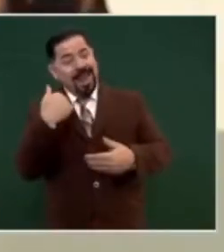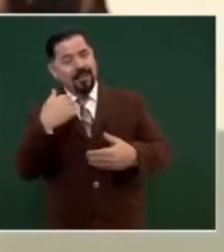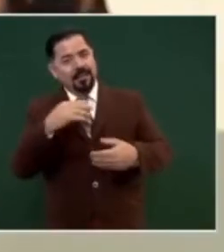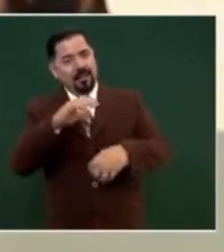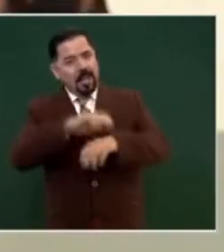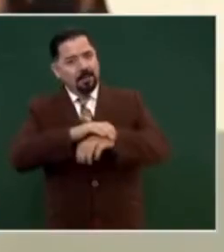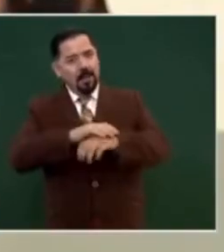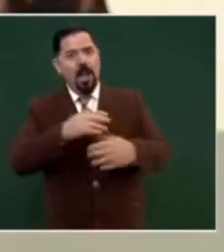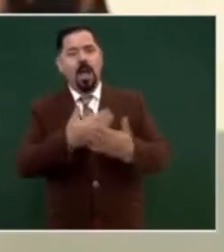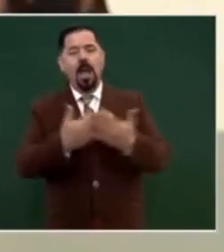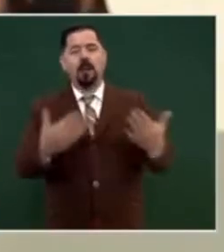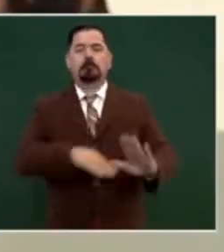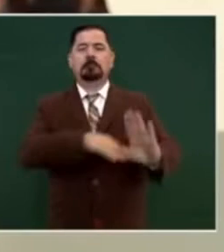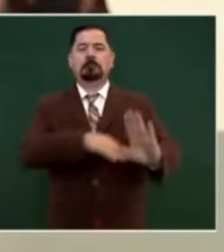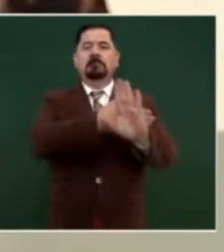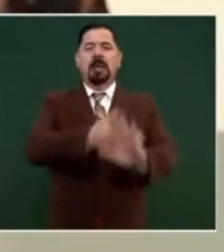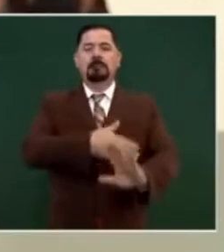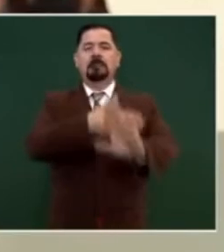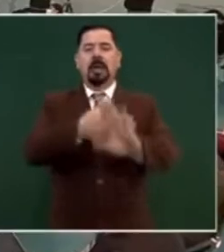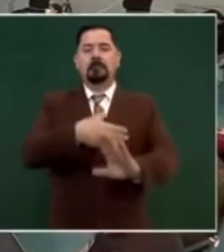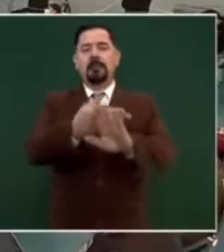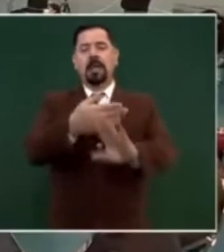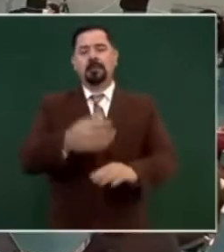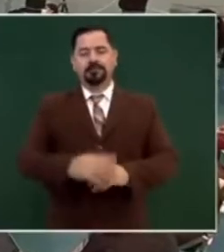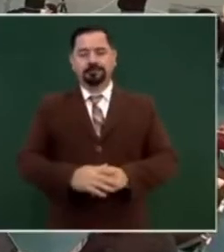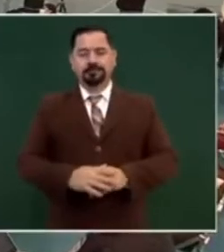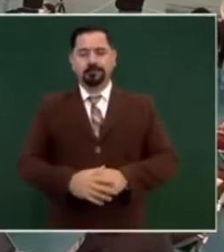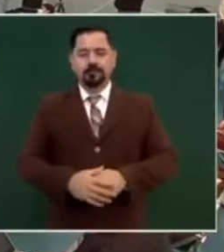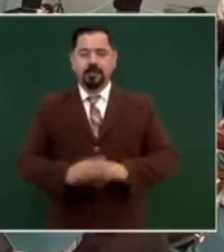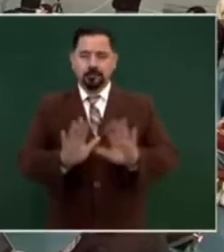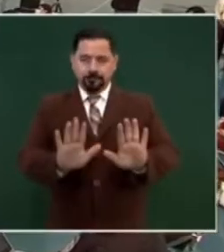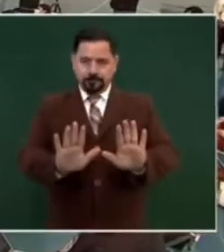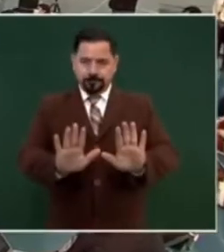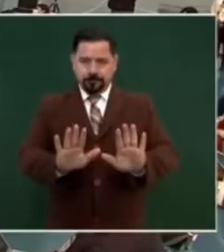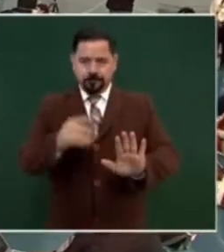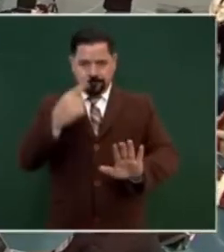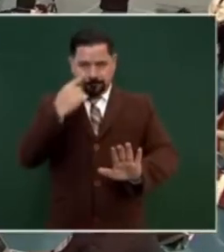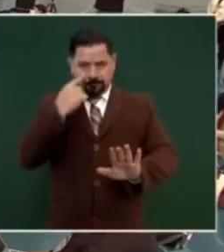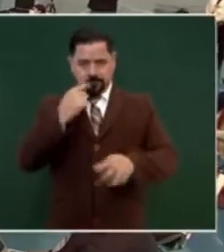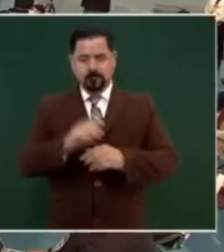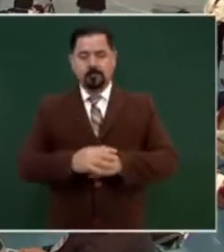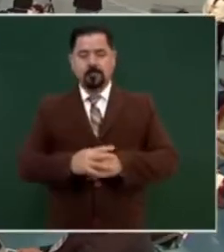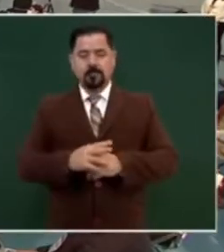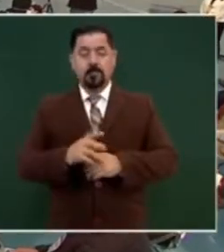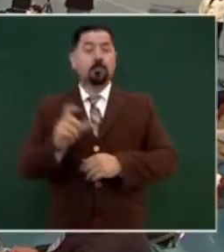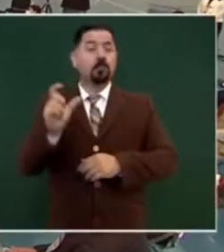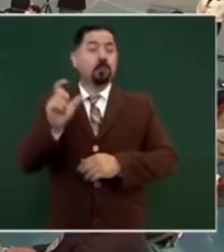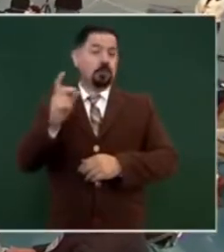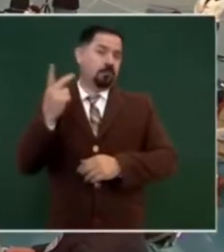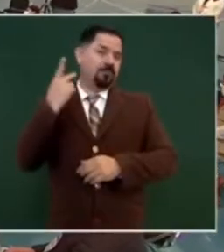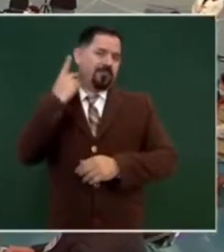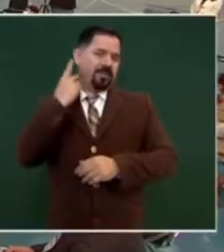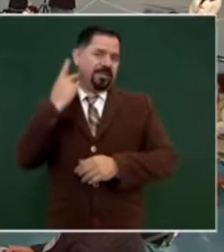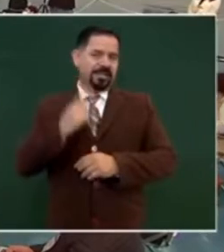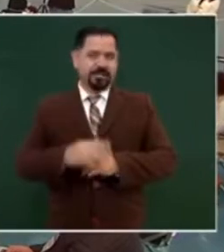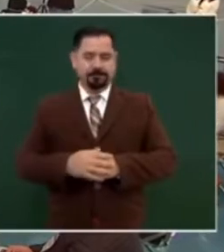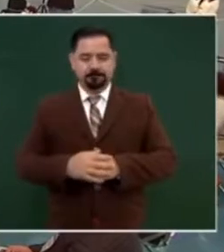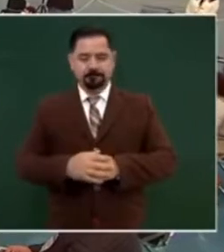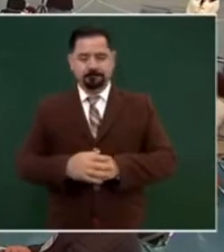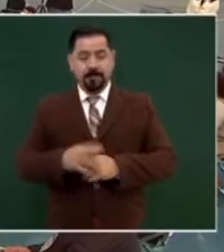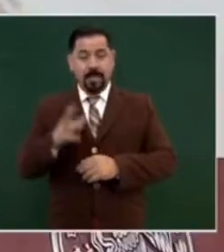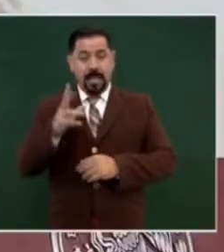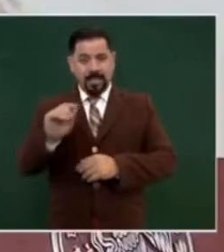mire en los procesos políticos sobre todo cuando está de por medio una transformación